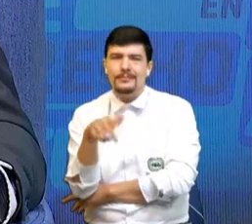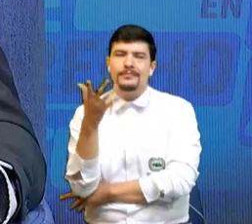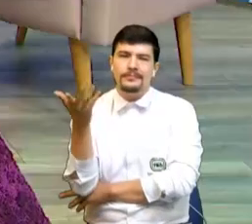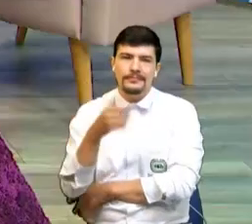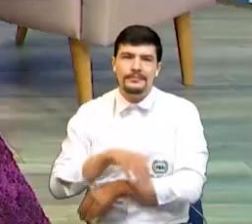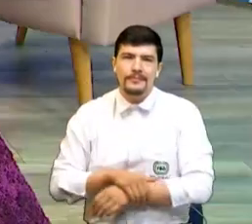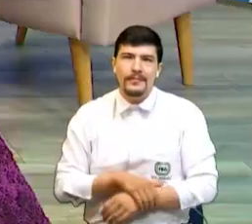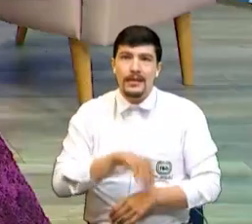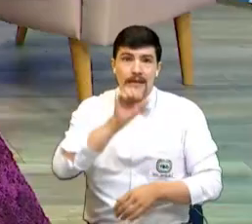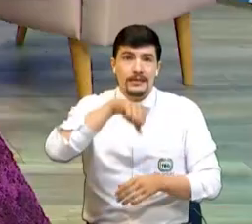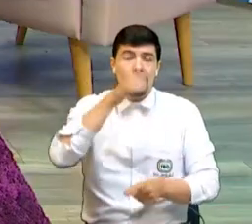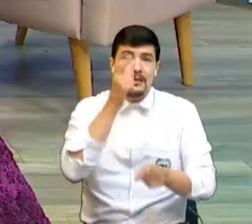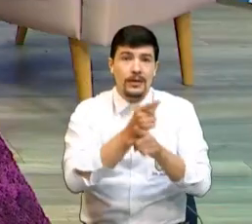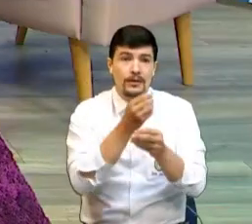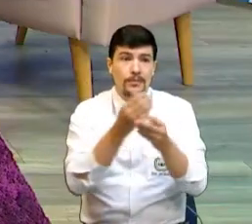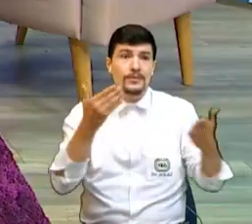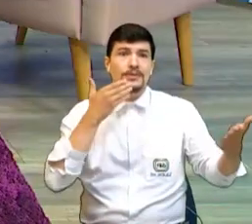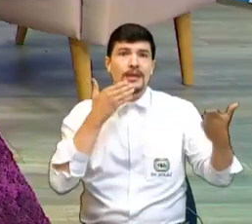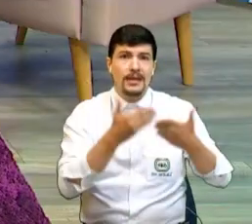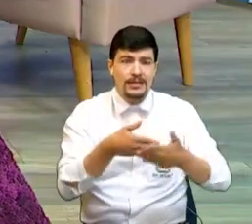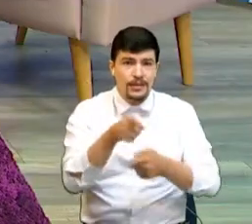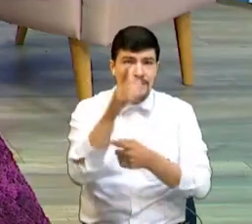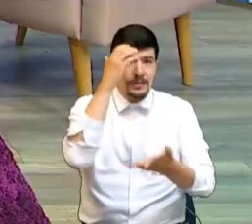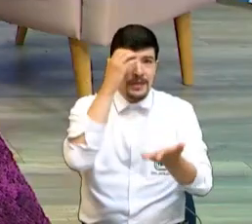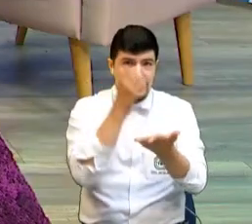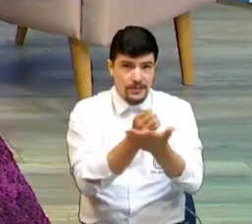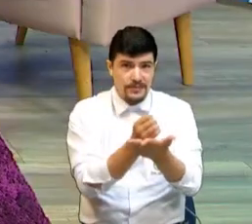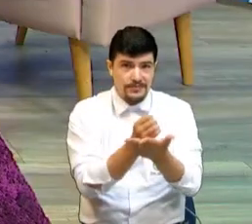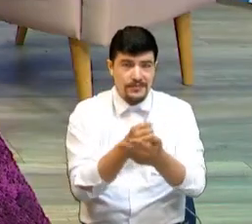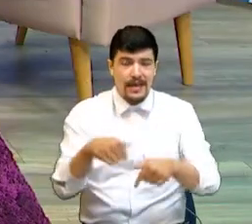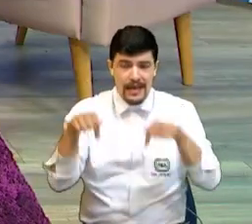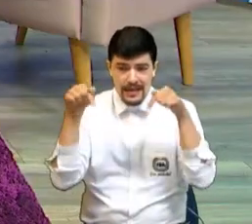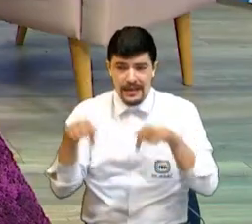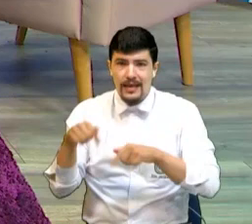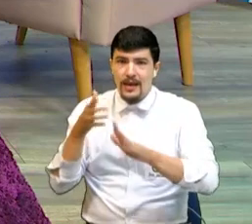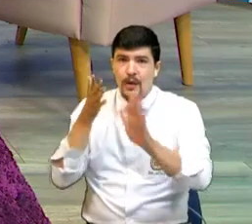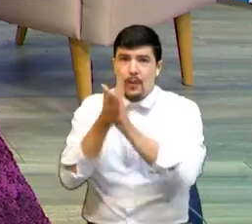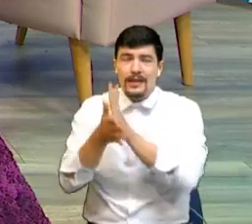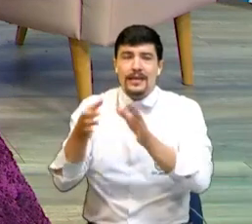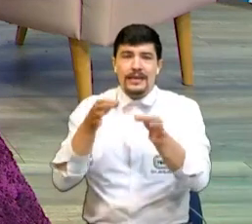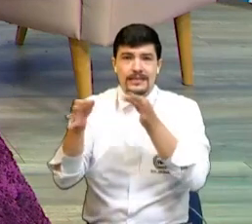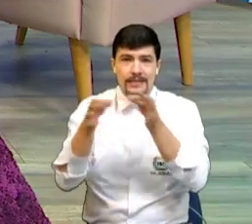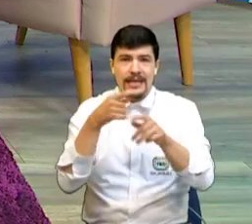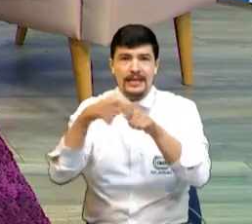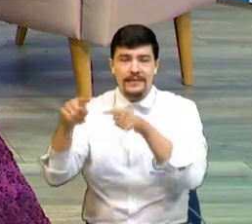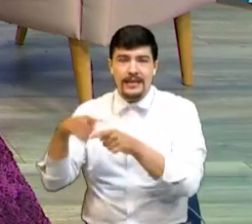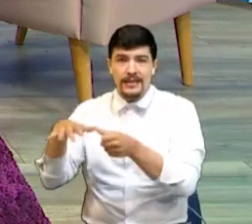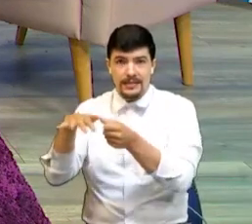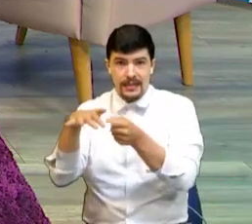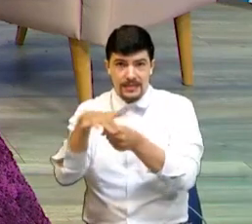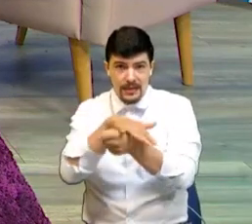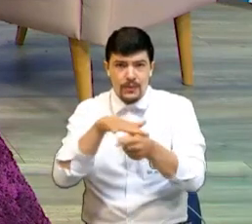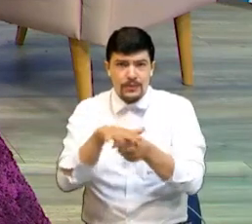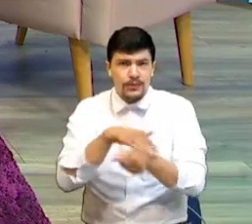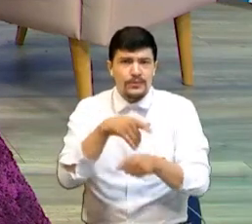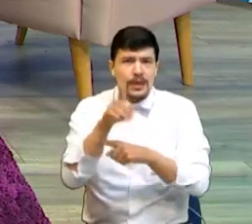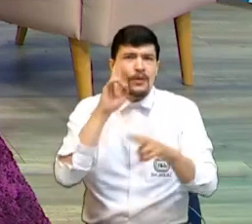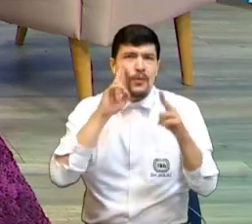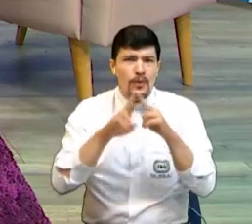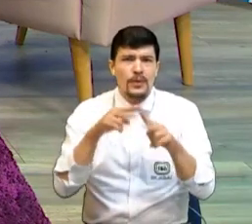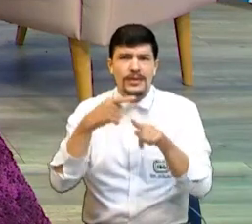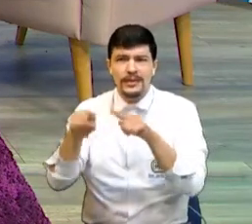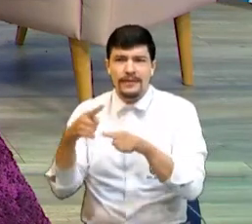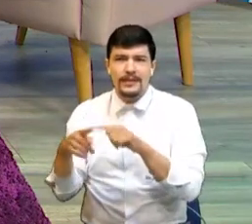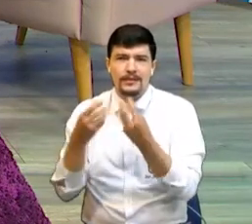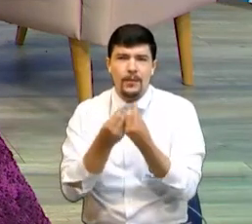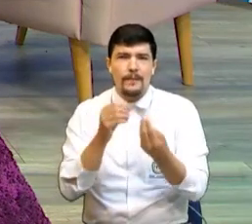Don Hermes, muchísimas gracias por su comentario, por comentarnos esa situación en la que usted experimentó, donde vio compañeros suyos